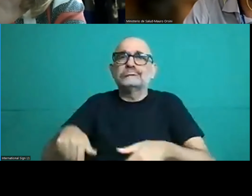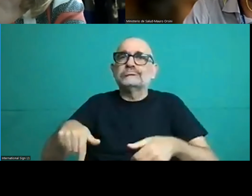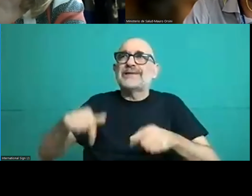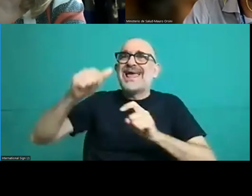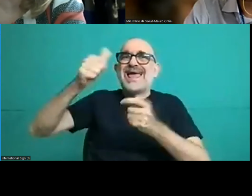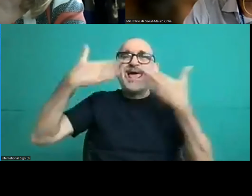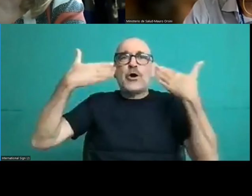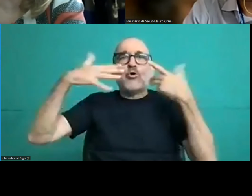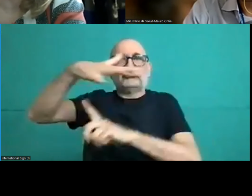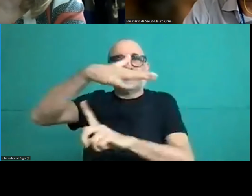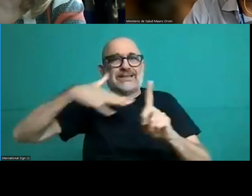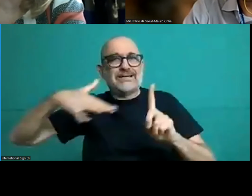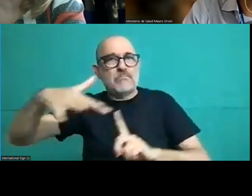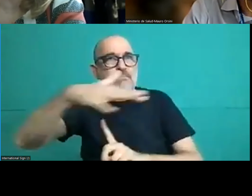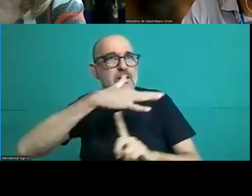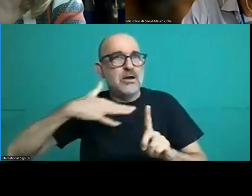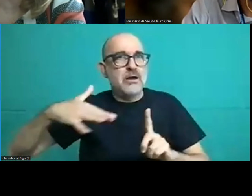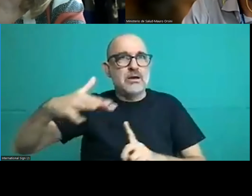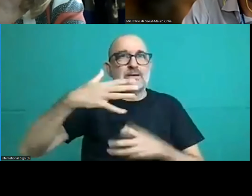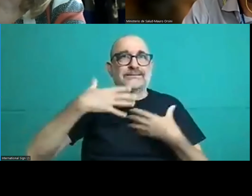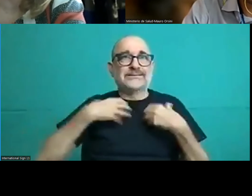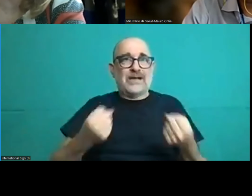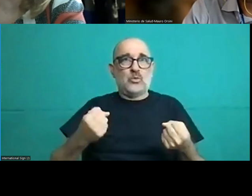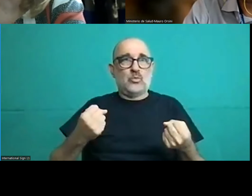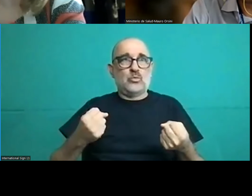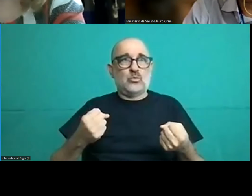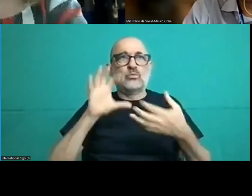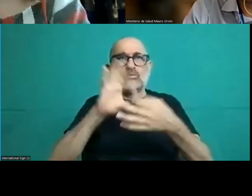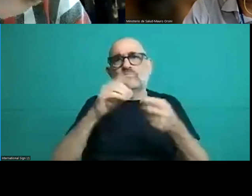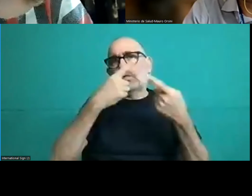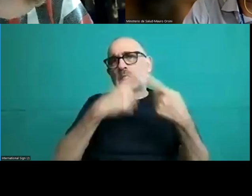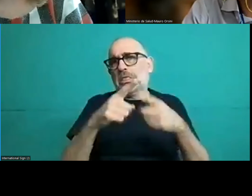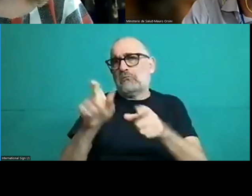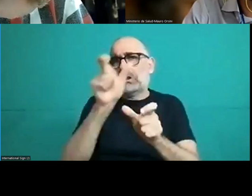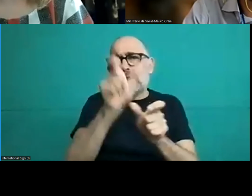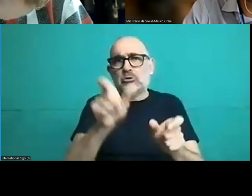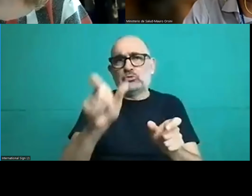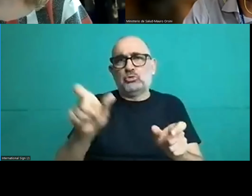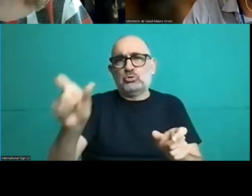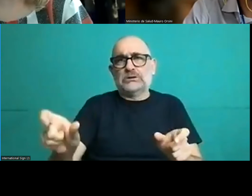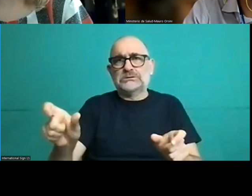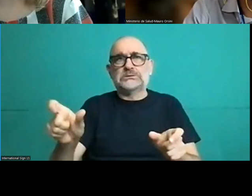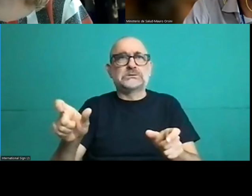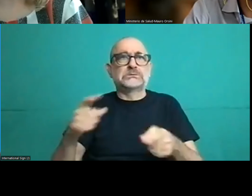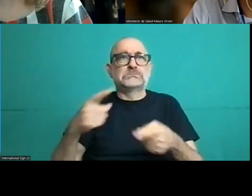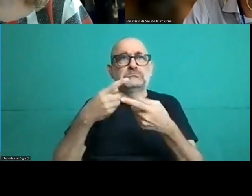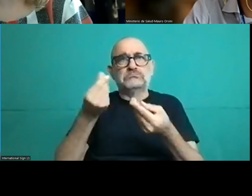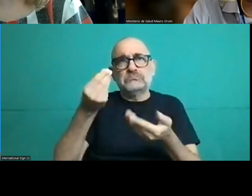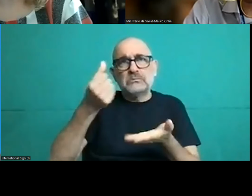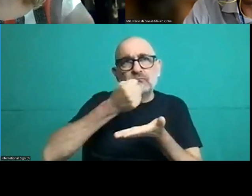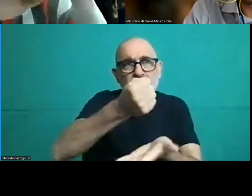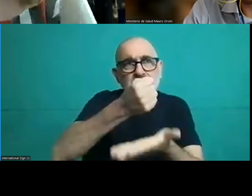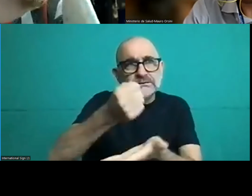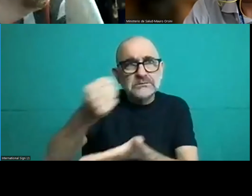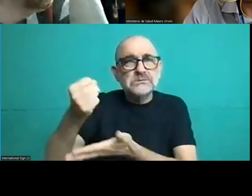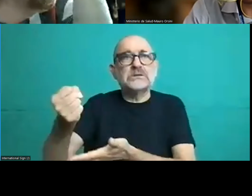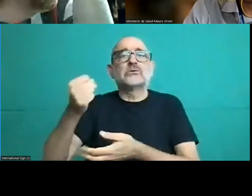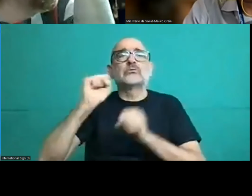de entrega, para poder colocar a quien recibe esto, que es el paciente en el centro,